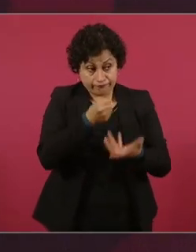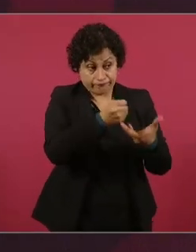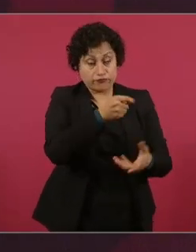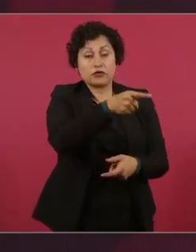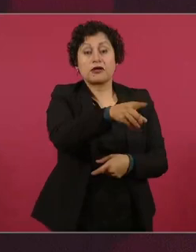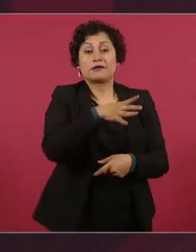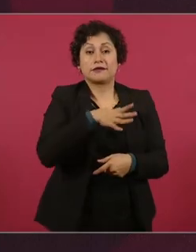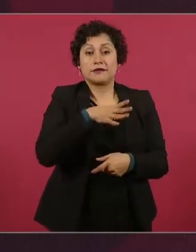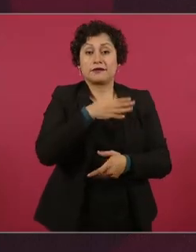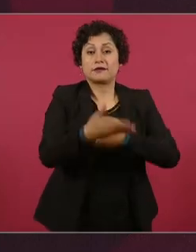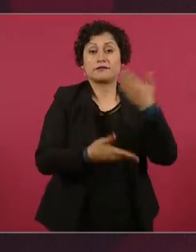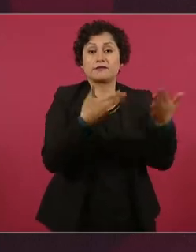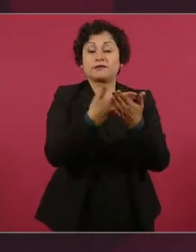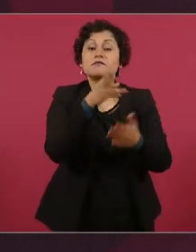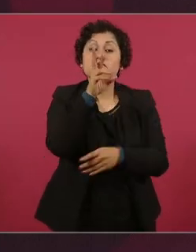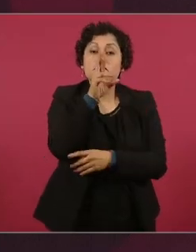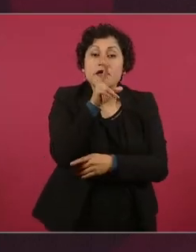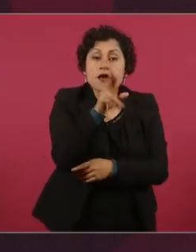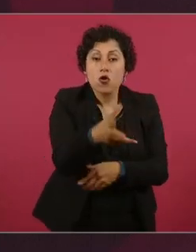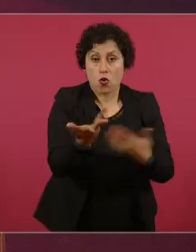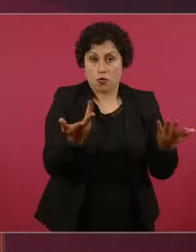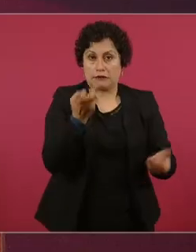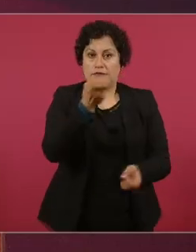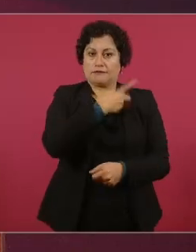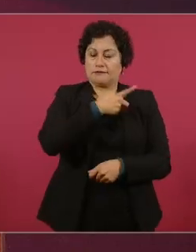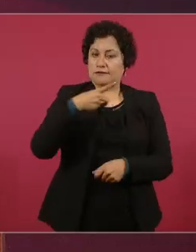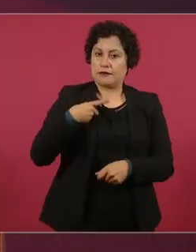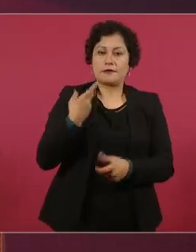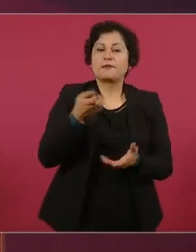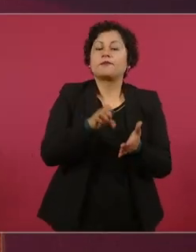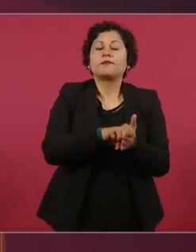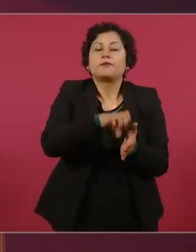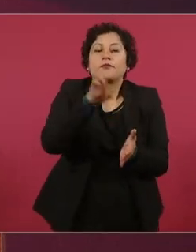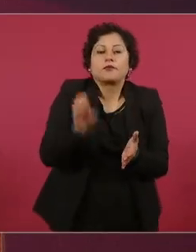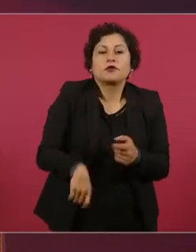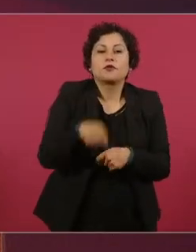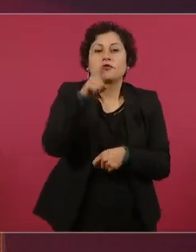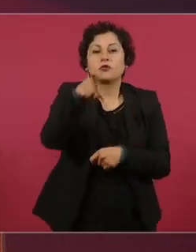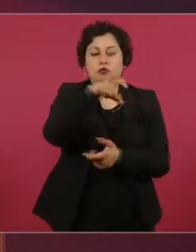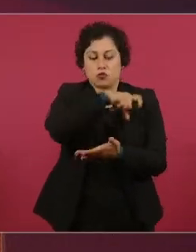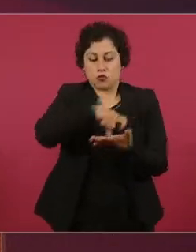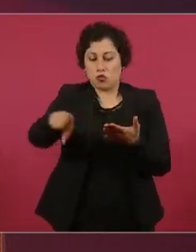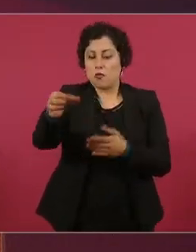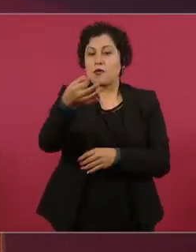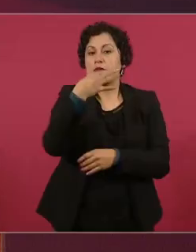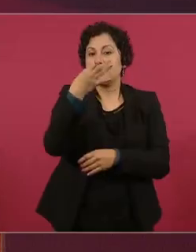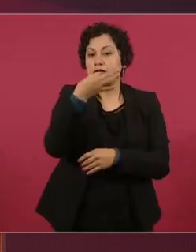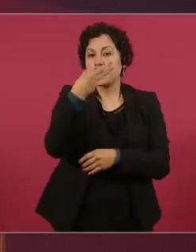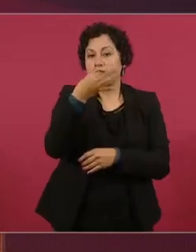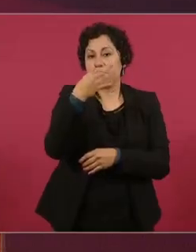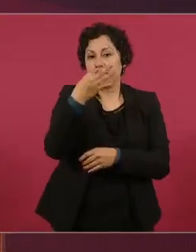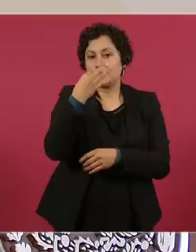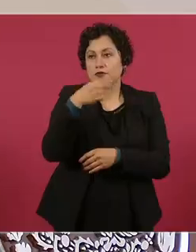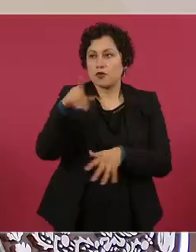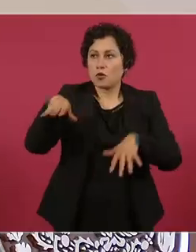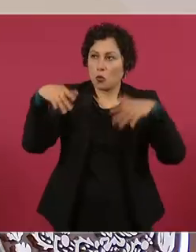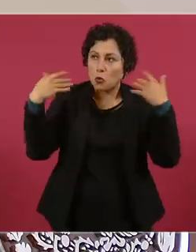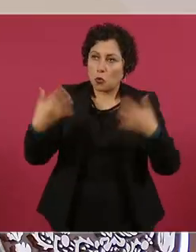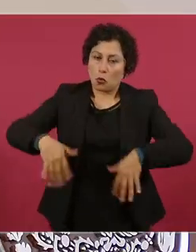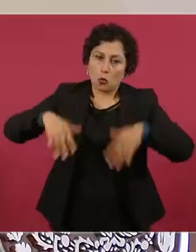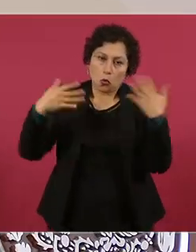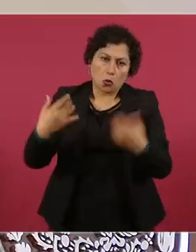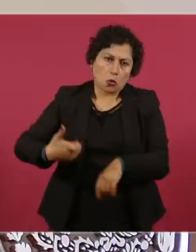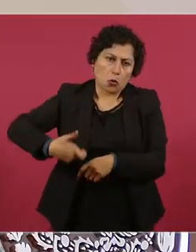servicio, que en lugar de que un medicamento te cueste una cantidad muy grande,